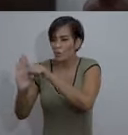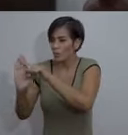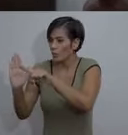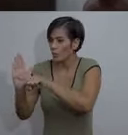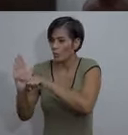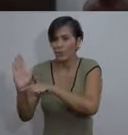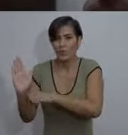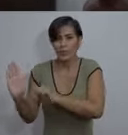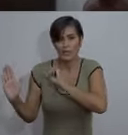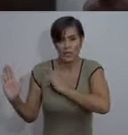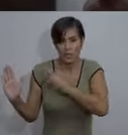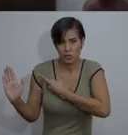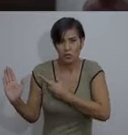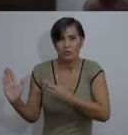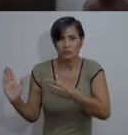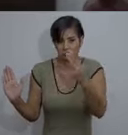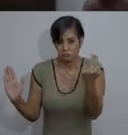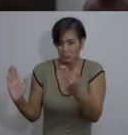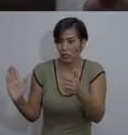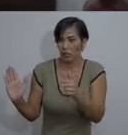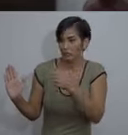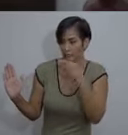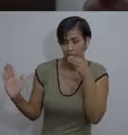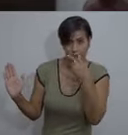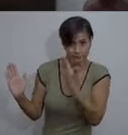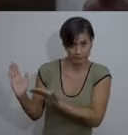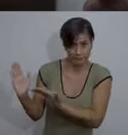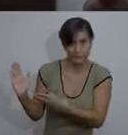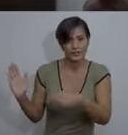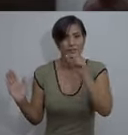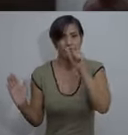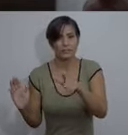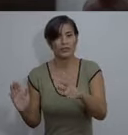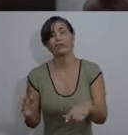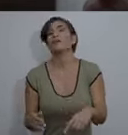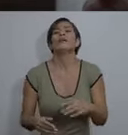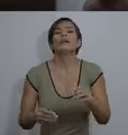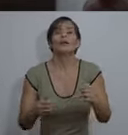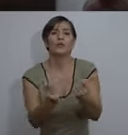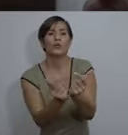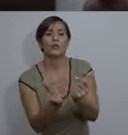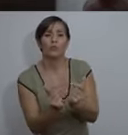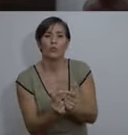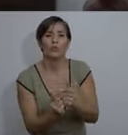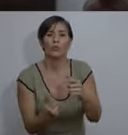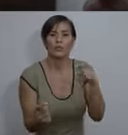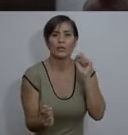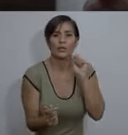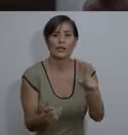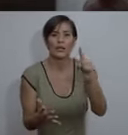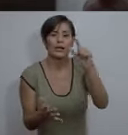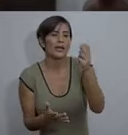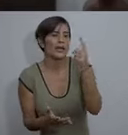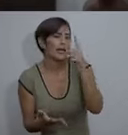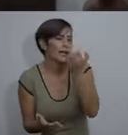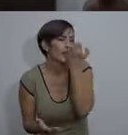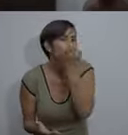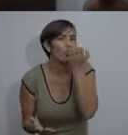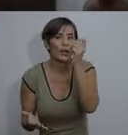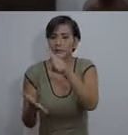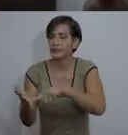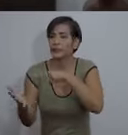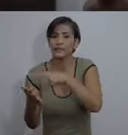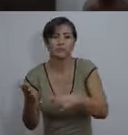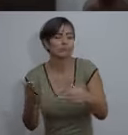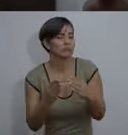protocolos definidos en cuanto a las actividades del sector público ratificamos la decisión de suspender las clases presenciales